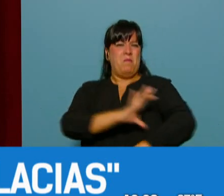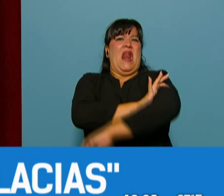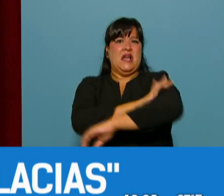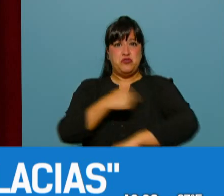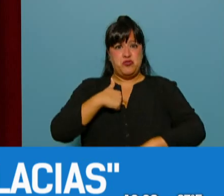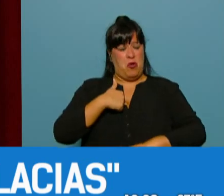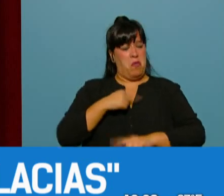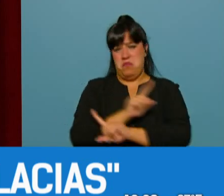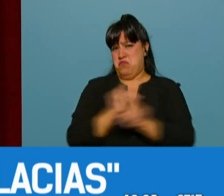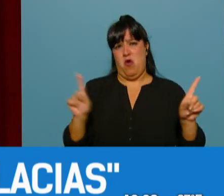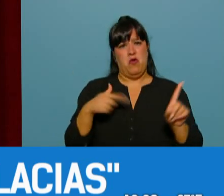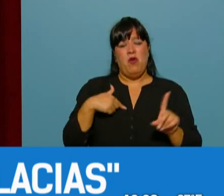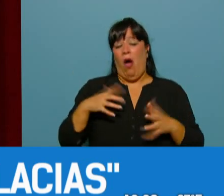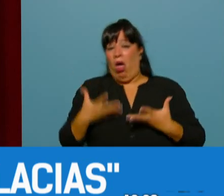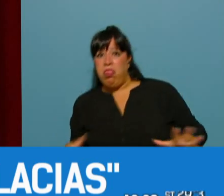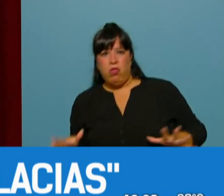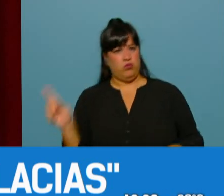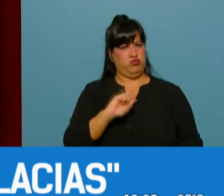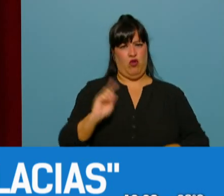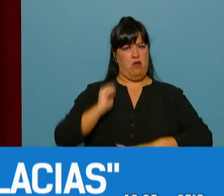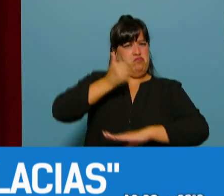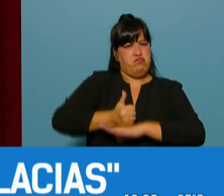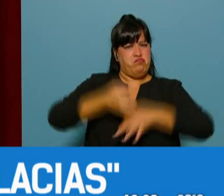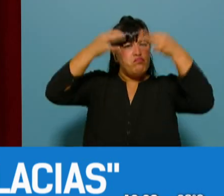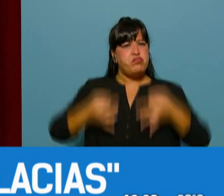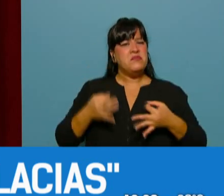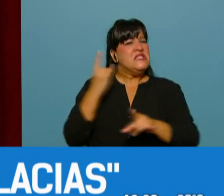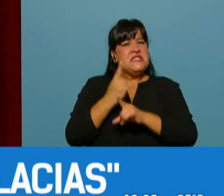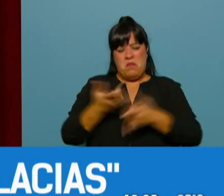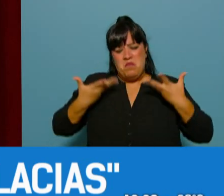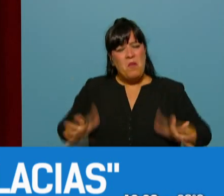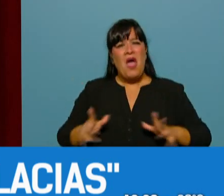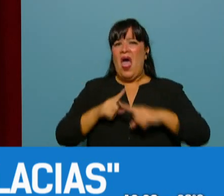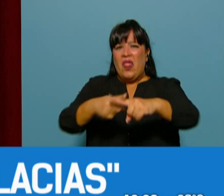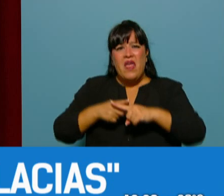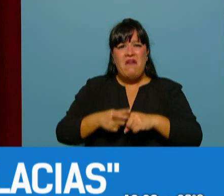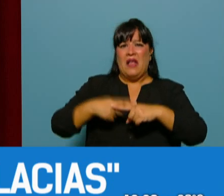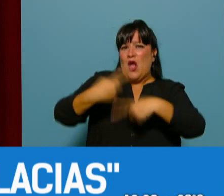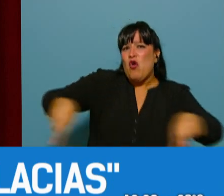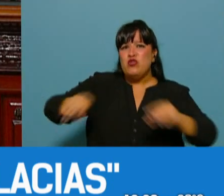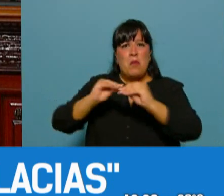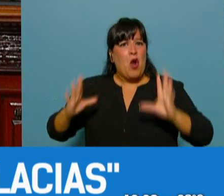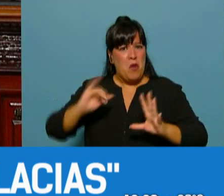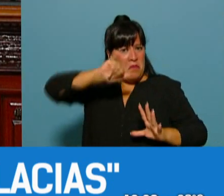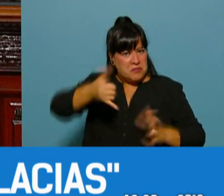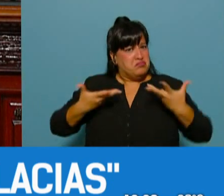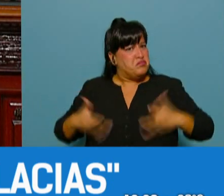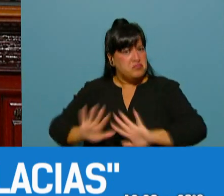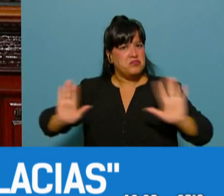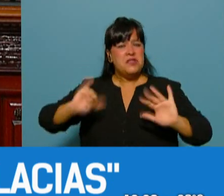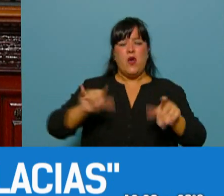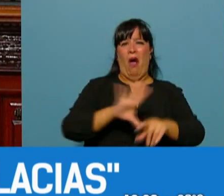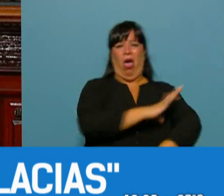haga claudicar en mi empeño por otorgarles racionalidad y sensatez al debate de los problemas argentinos. A